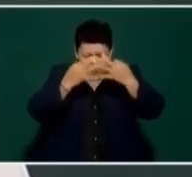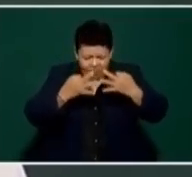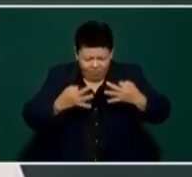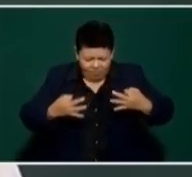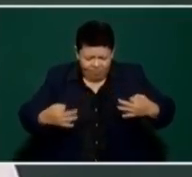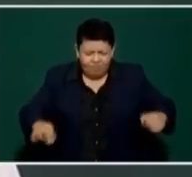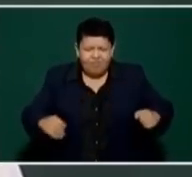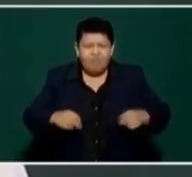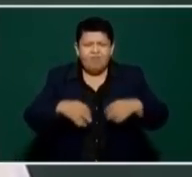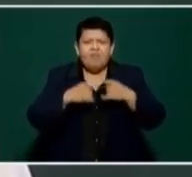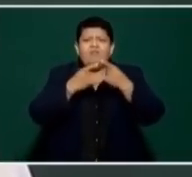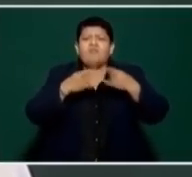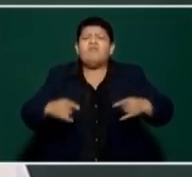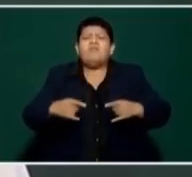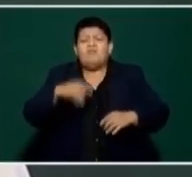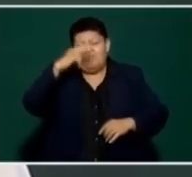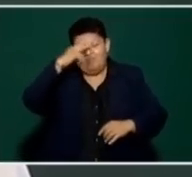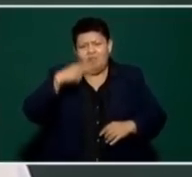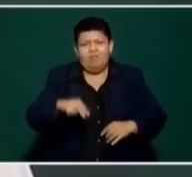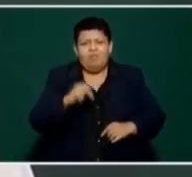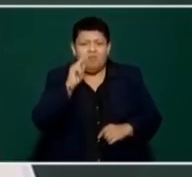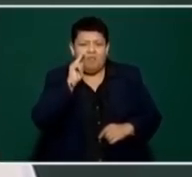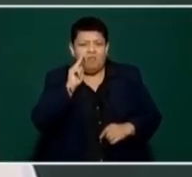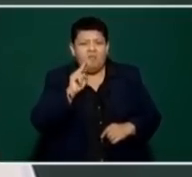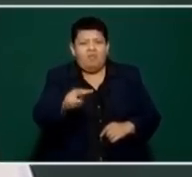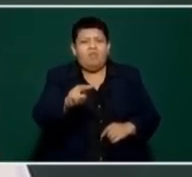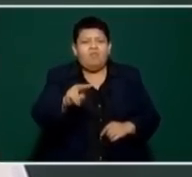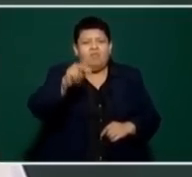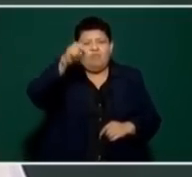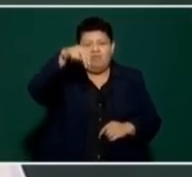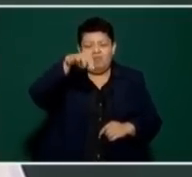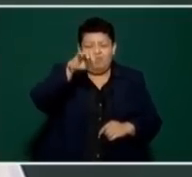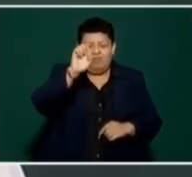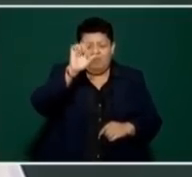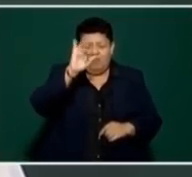México se dio en el periodo neoliberal,